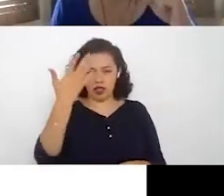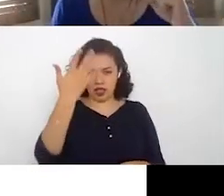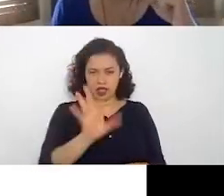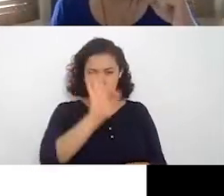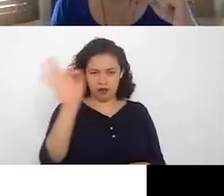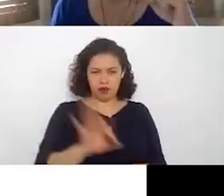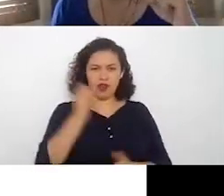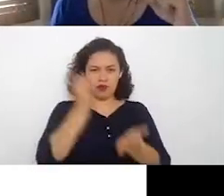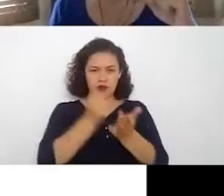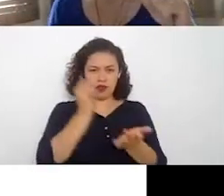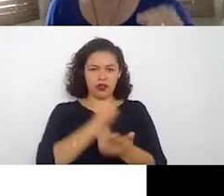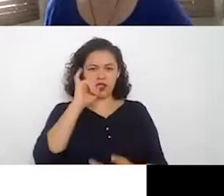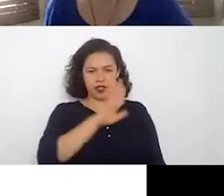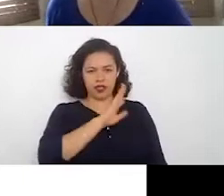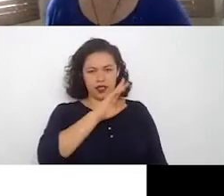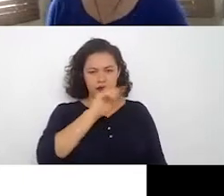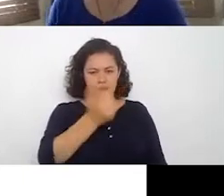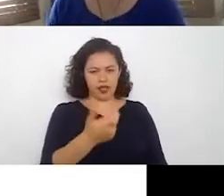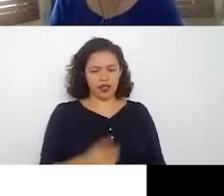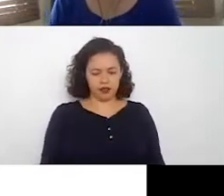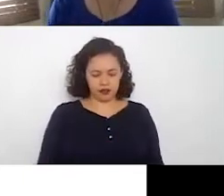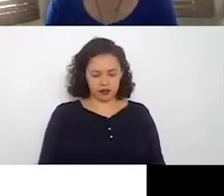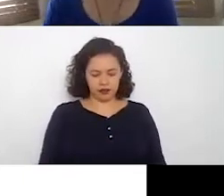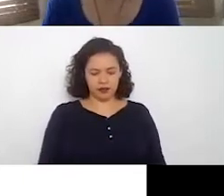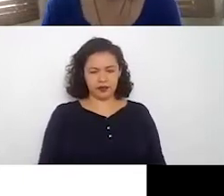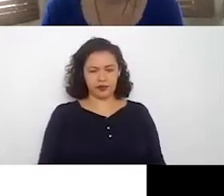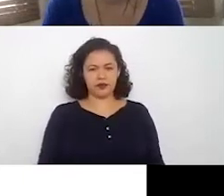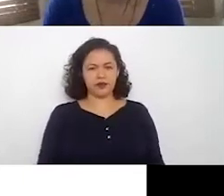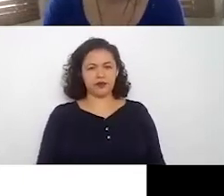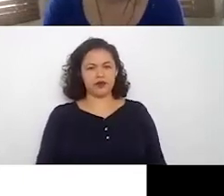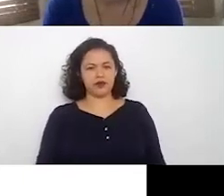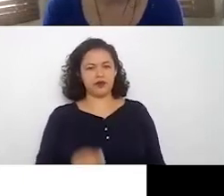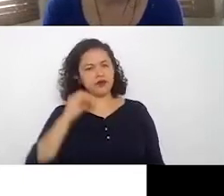agravar impuestos. ¿Sí? Ok. Hacer donativos